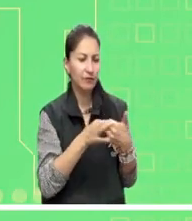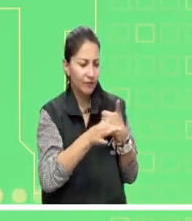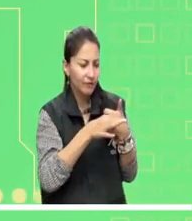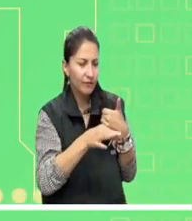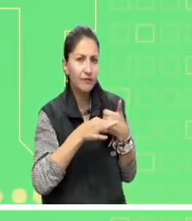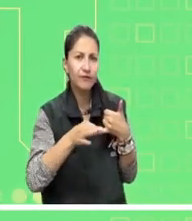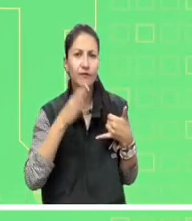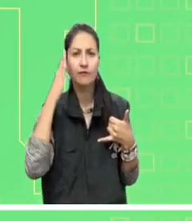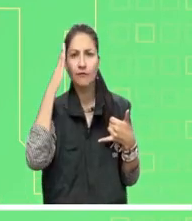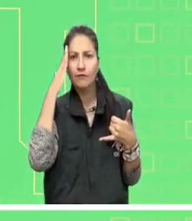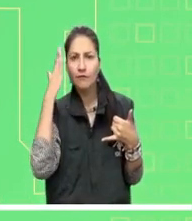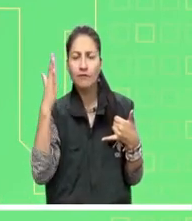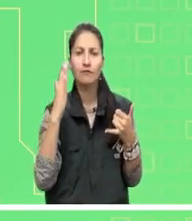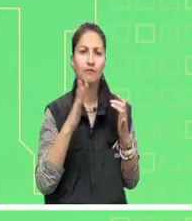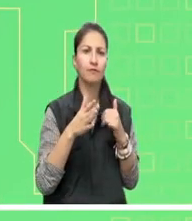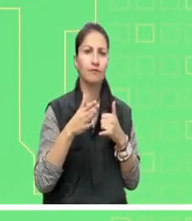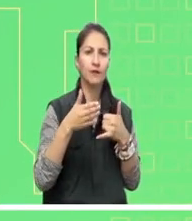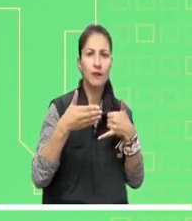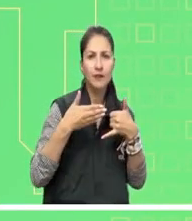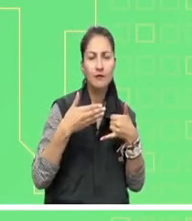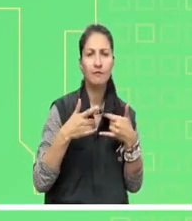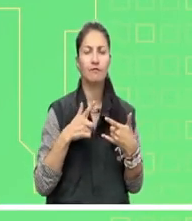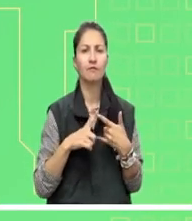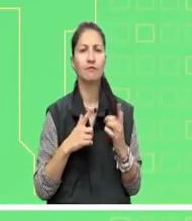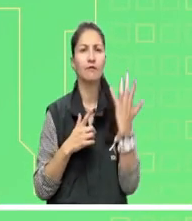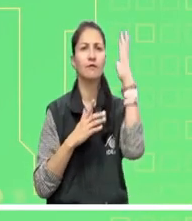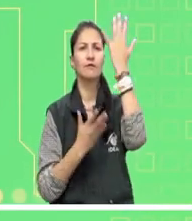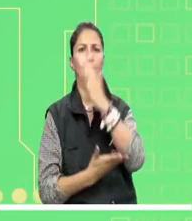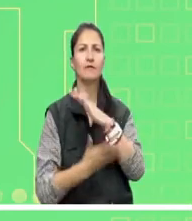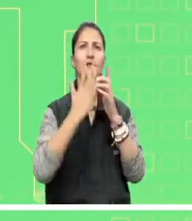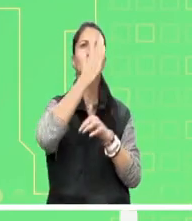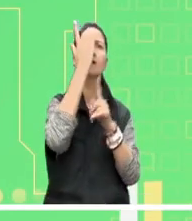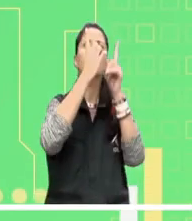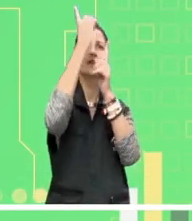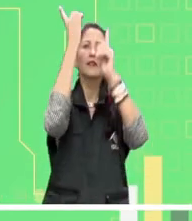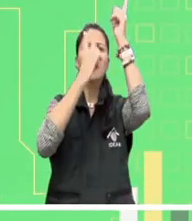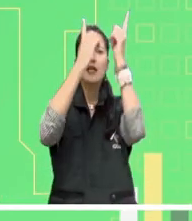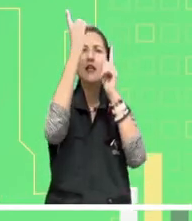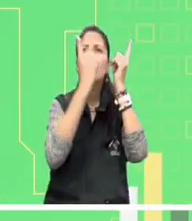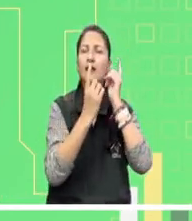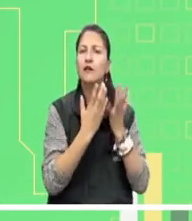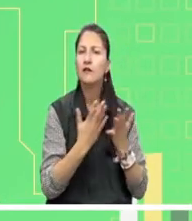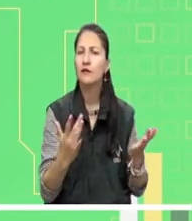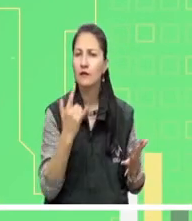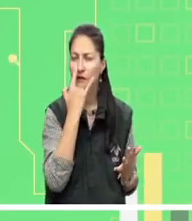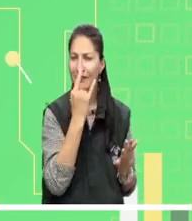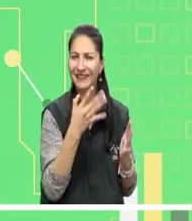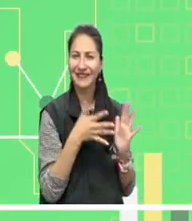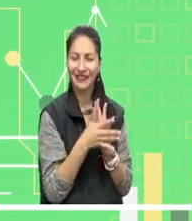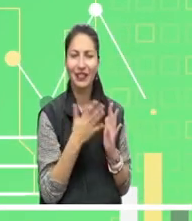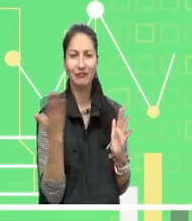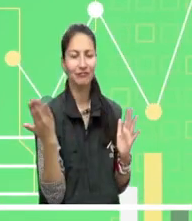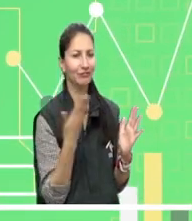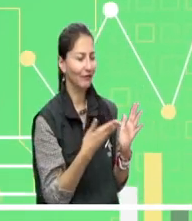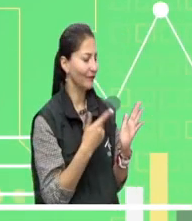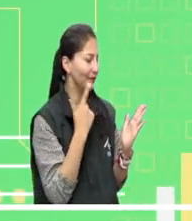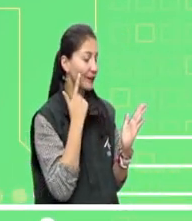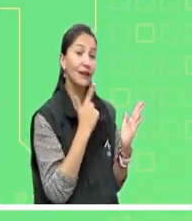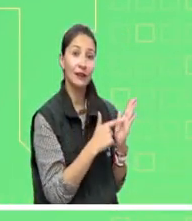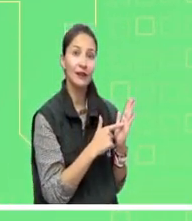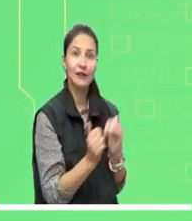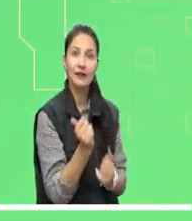imágenes satelitales y conozca las principales alertas tempranas. Información detallada a nivel municipal, cifras de